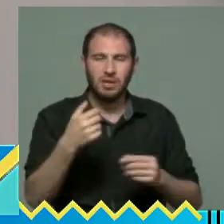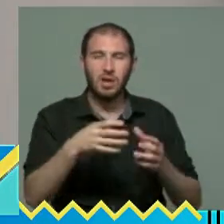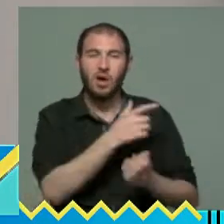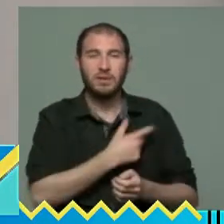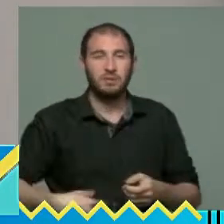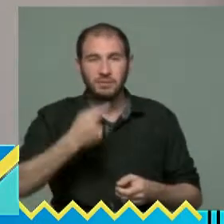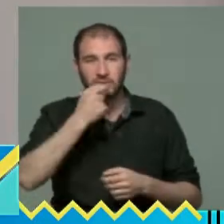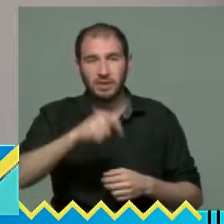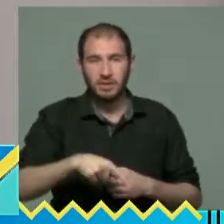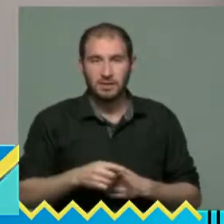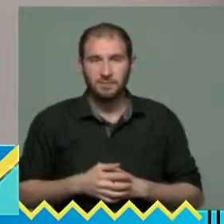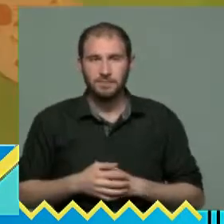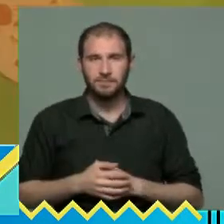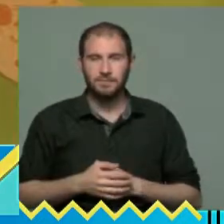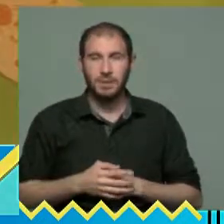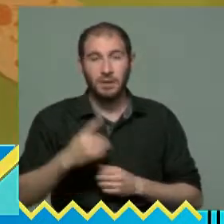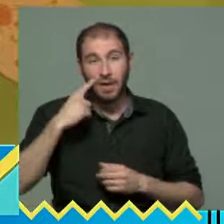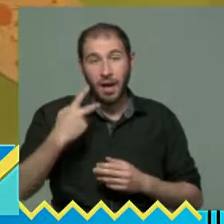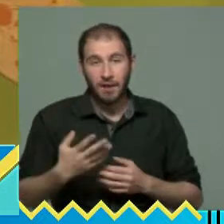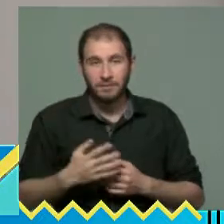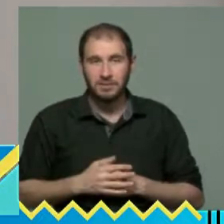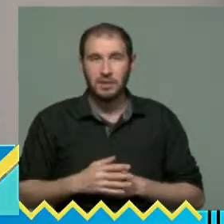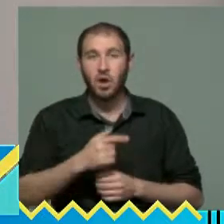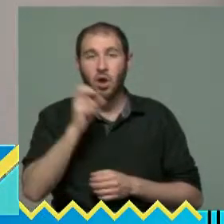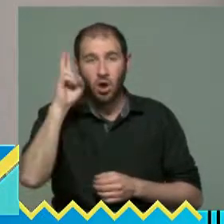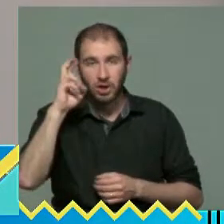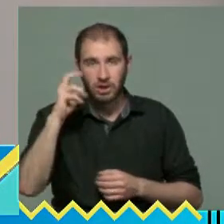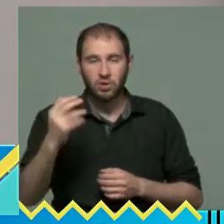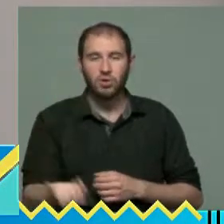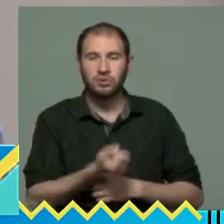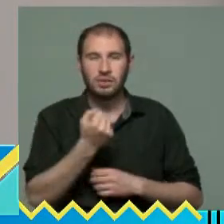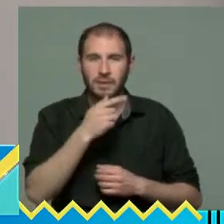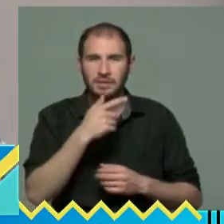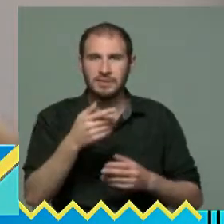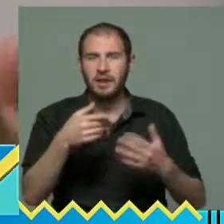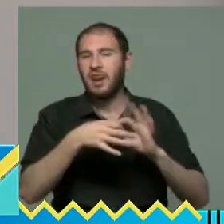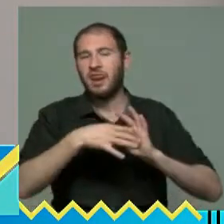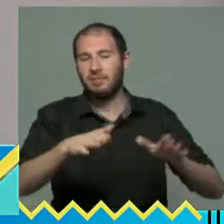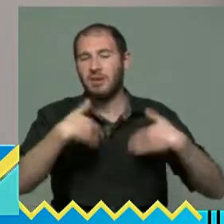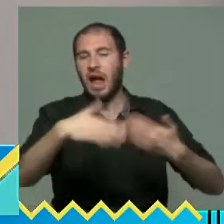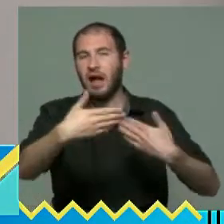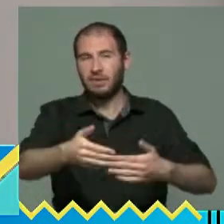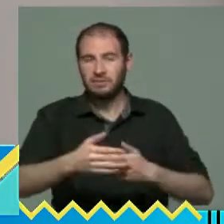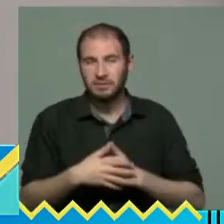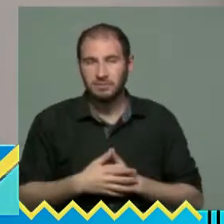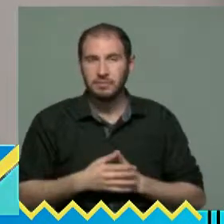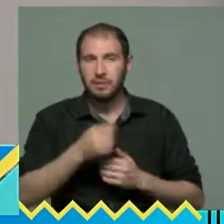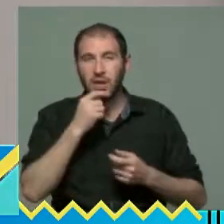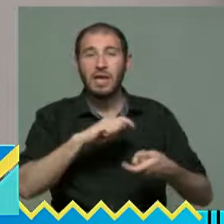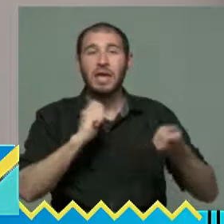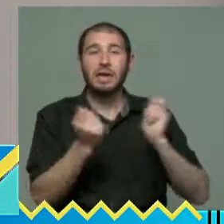gobierno provincial. Entonces hay que ver si eso Cornejo lo toma como una vía libre para avanzar, ya sea con